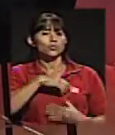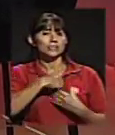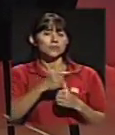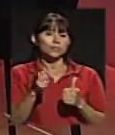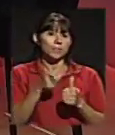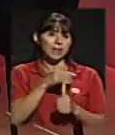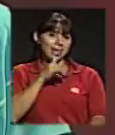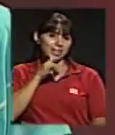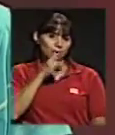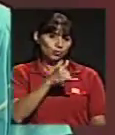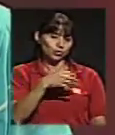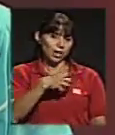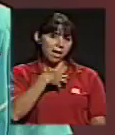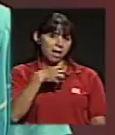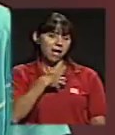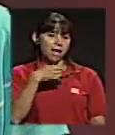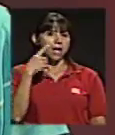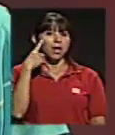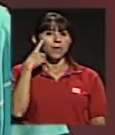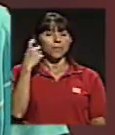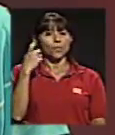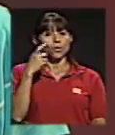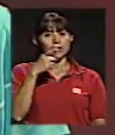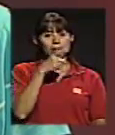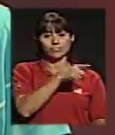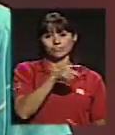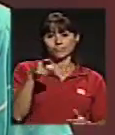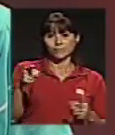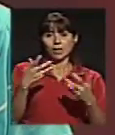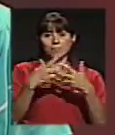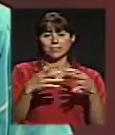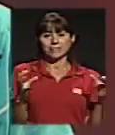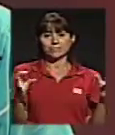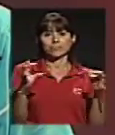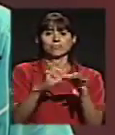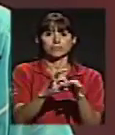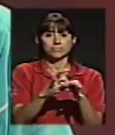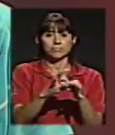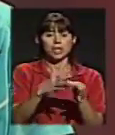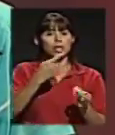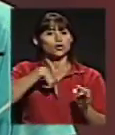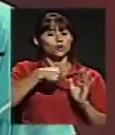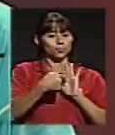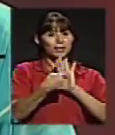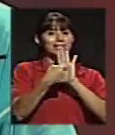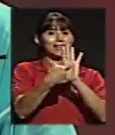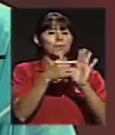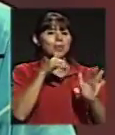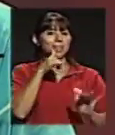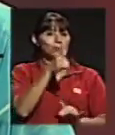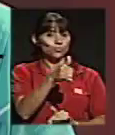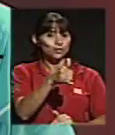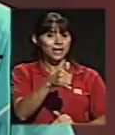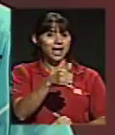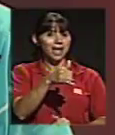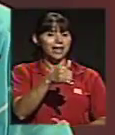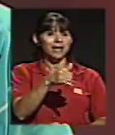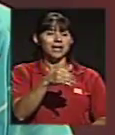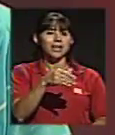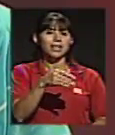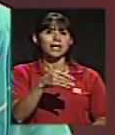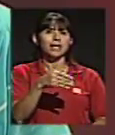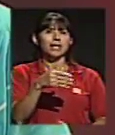primera denuncia por la fusión comercial y apenas presentamos esa denuncia, nosotros recibimos la